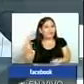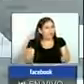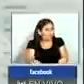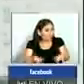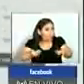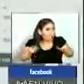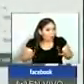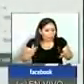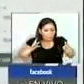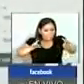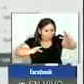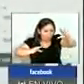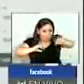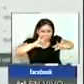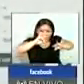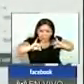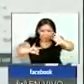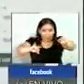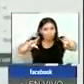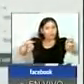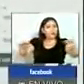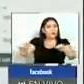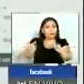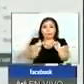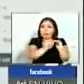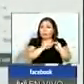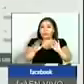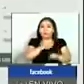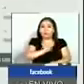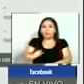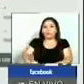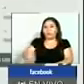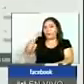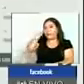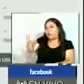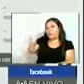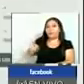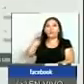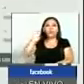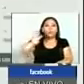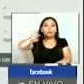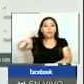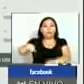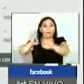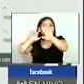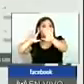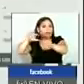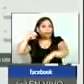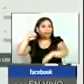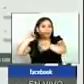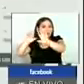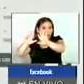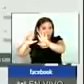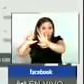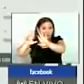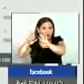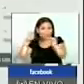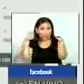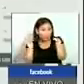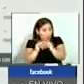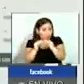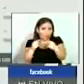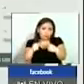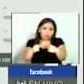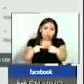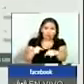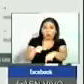extendiendo por todo el territorio nacional. Ahí tenemos el dato global 4.808. Si todo continúa como está, ya